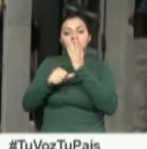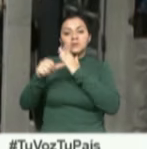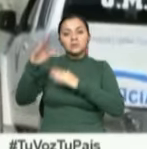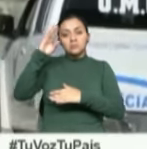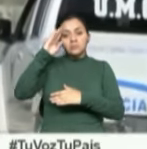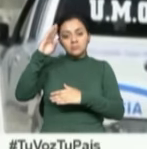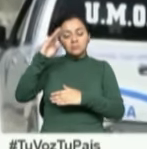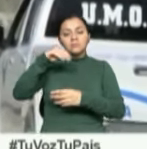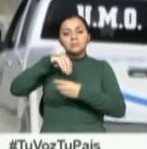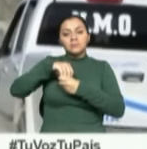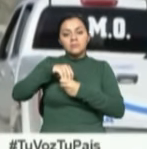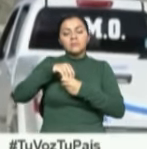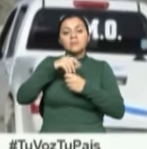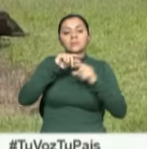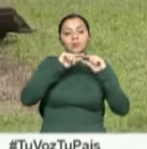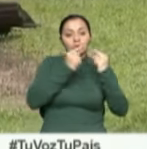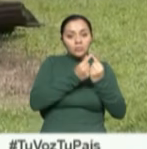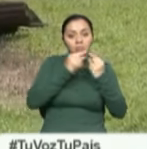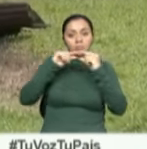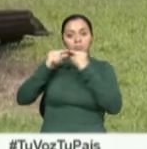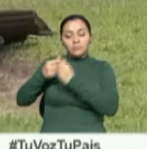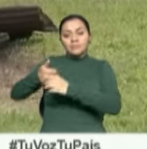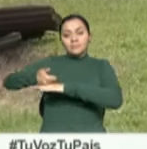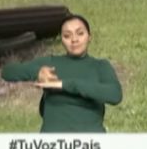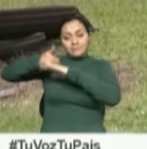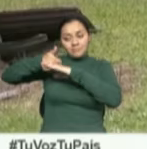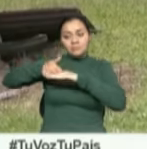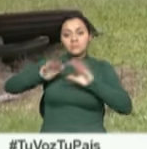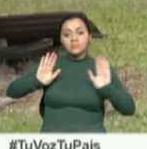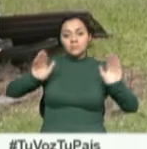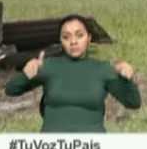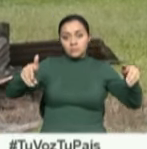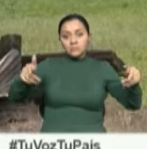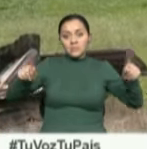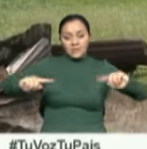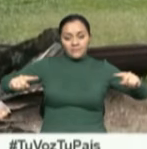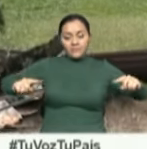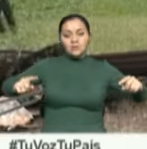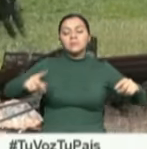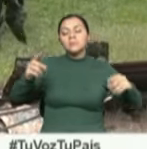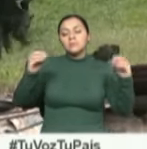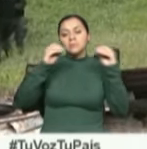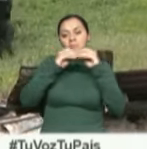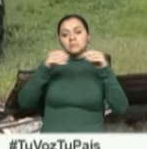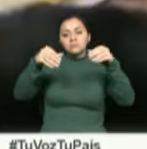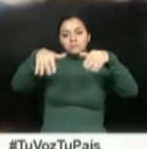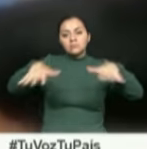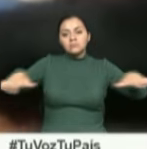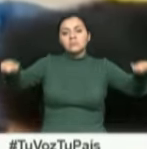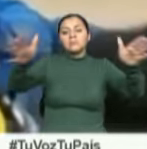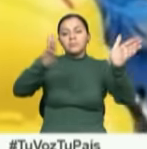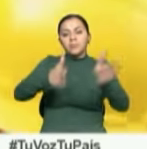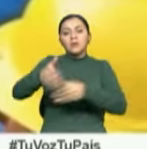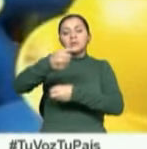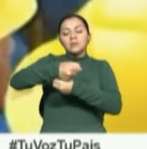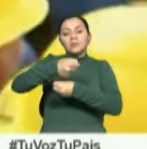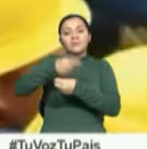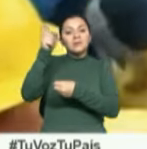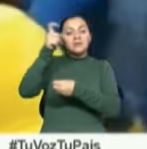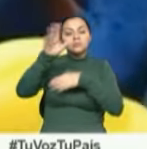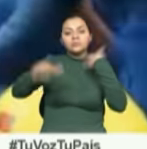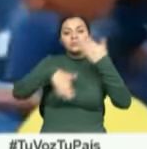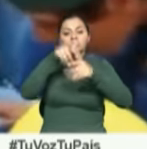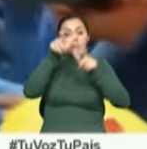que mediante el Comando Conjunto de las Fuerzas Armadas y Policía Nacional ejecuten las acciones necesarias para que se garantice a